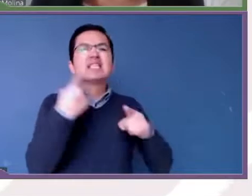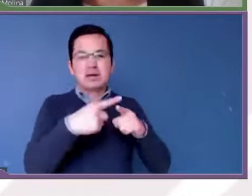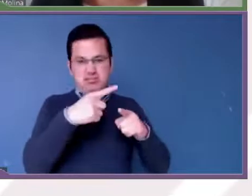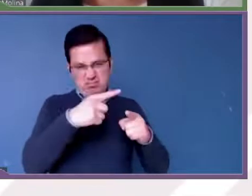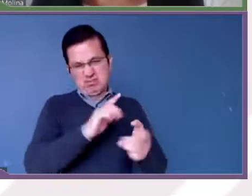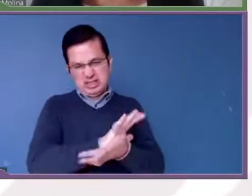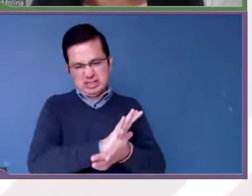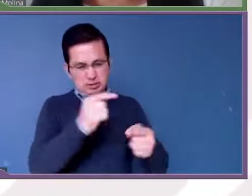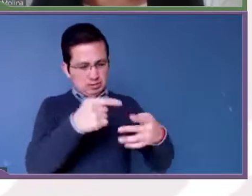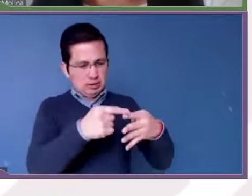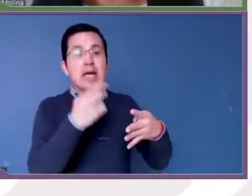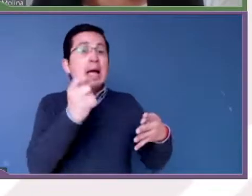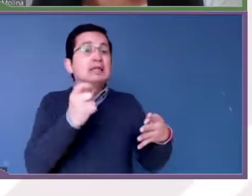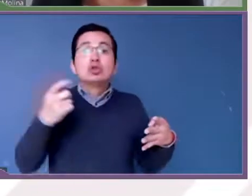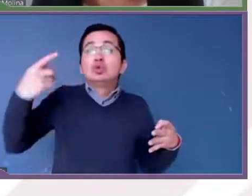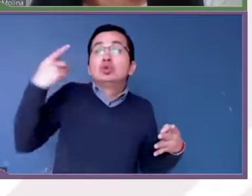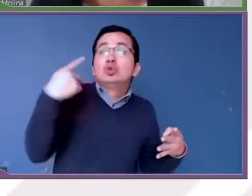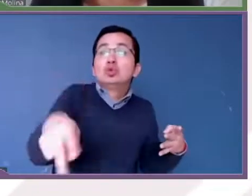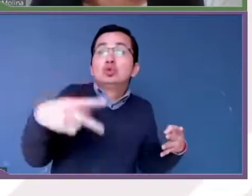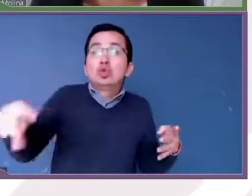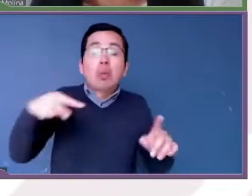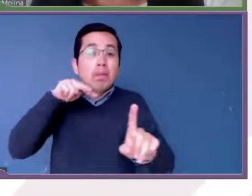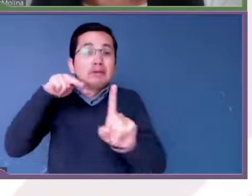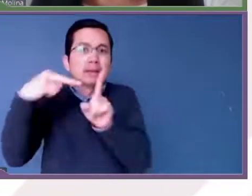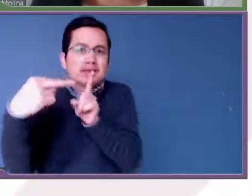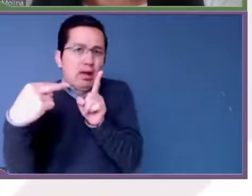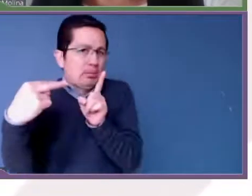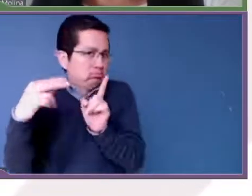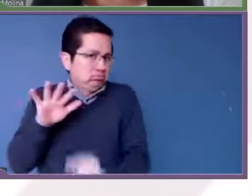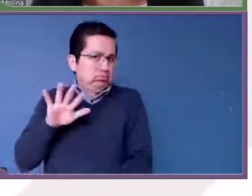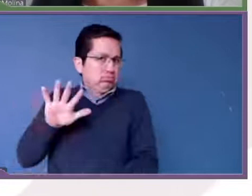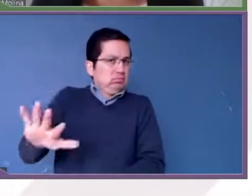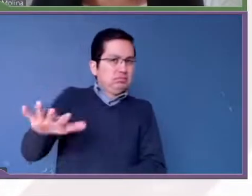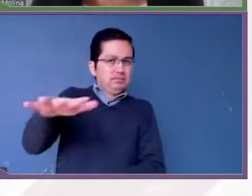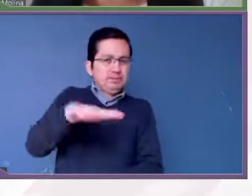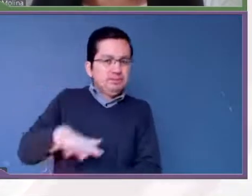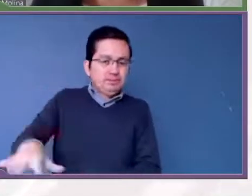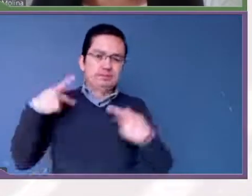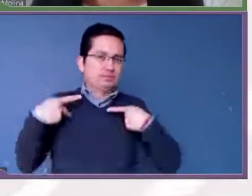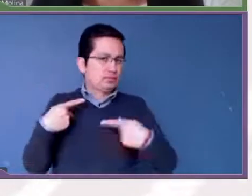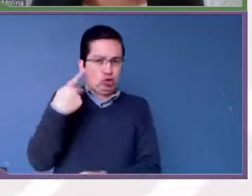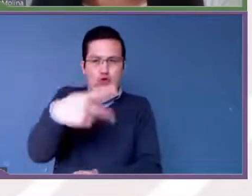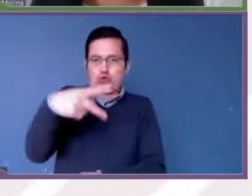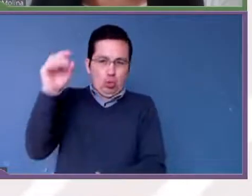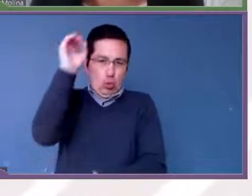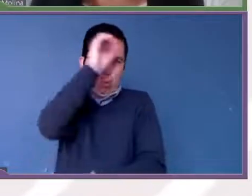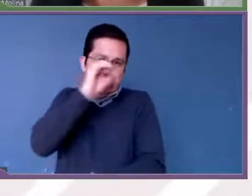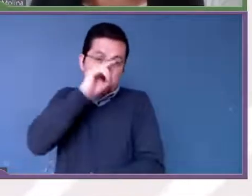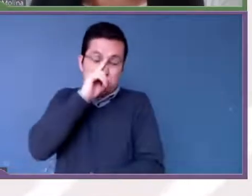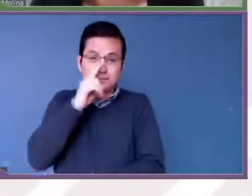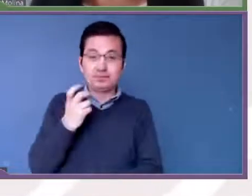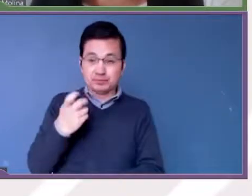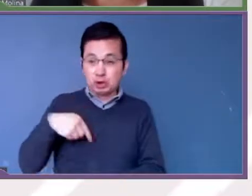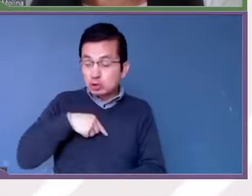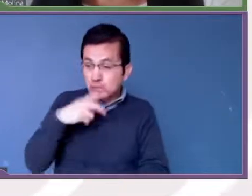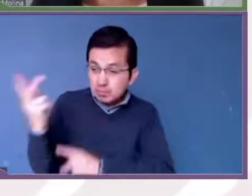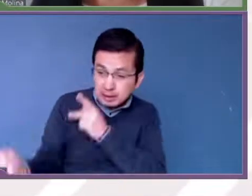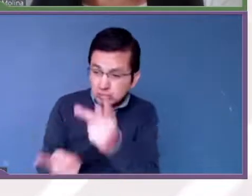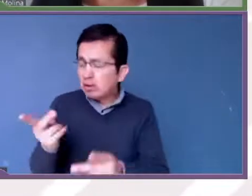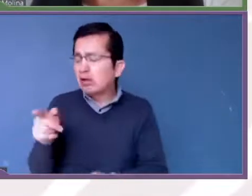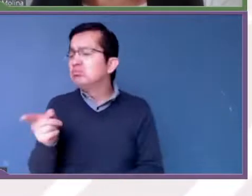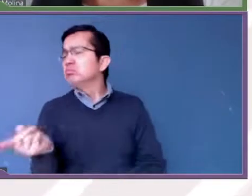qué es lo que la gente cree, digamos, cuando se le pregunta, ¿cuál cree usted que sea el grupo más discriminado? Sale en primer lugar